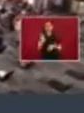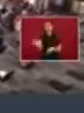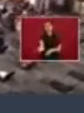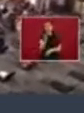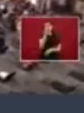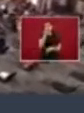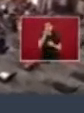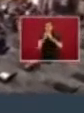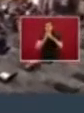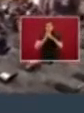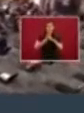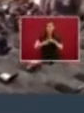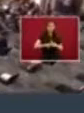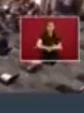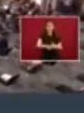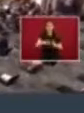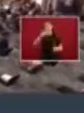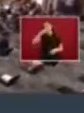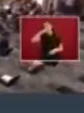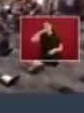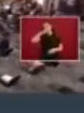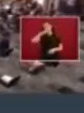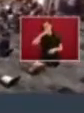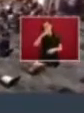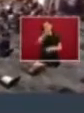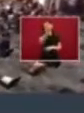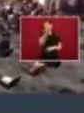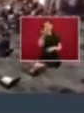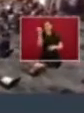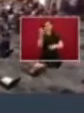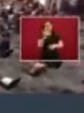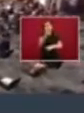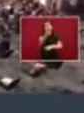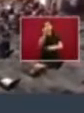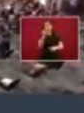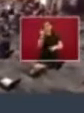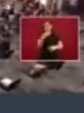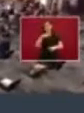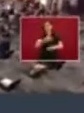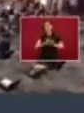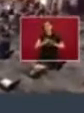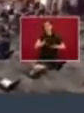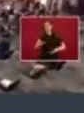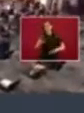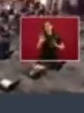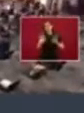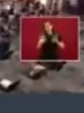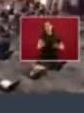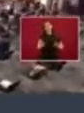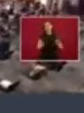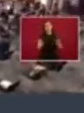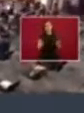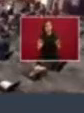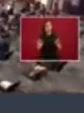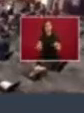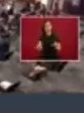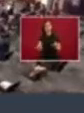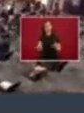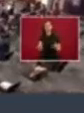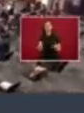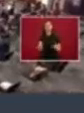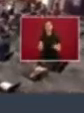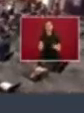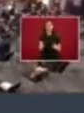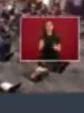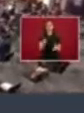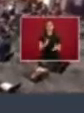idea. O sea, sí ve un distanciamiento en momentos en los que urge la unidad. Pero además, en donde habría oportunidades, no hay ninguna